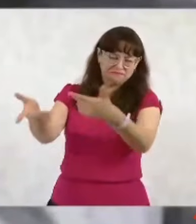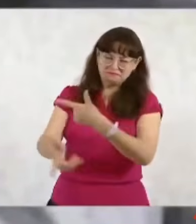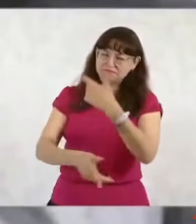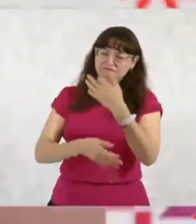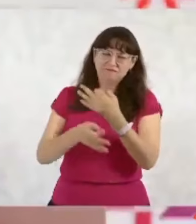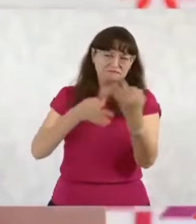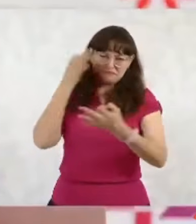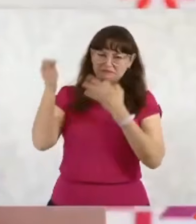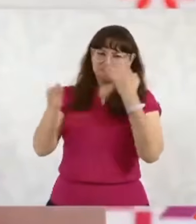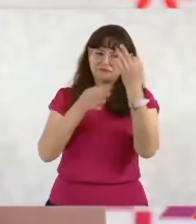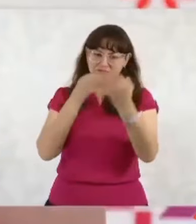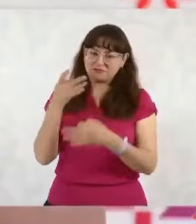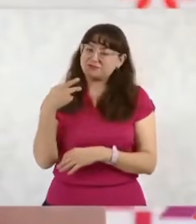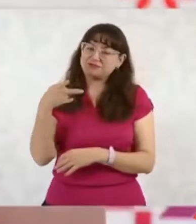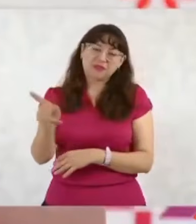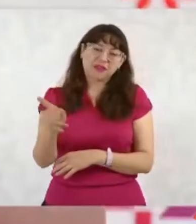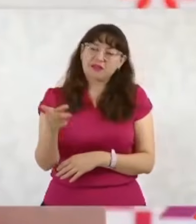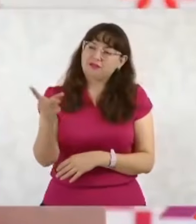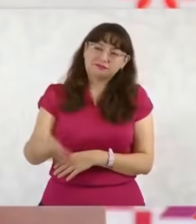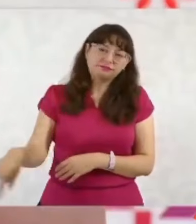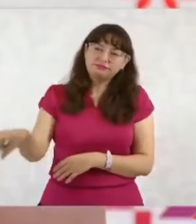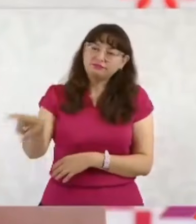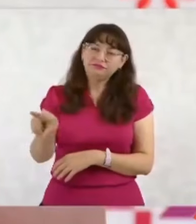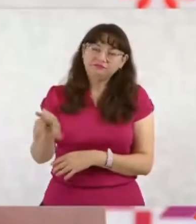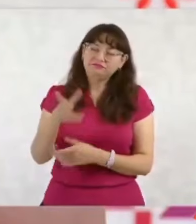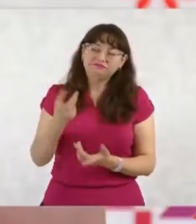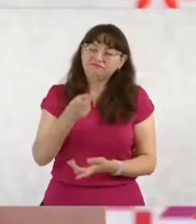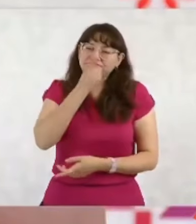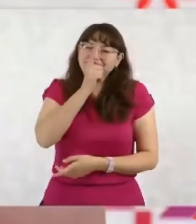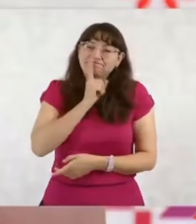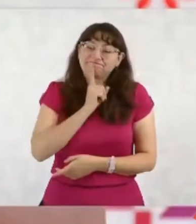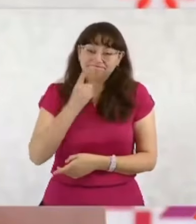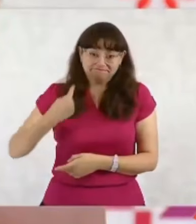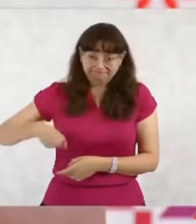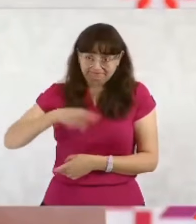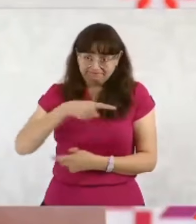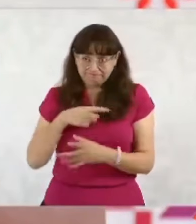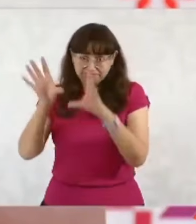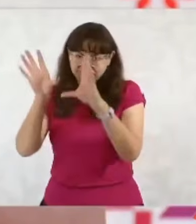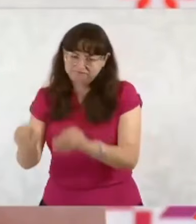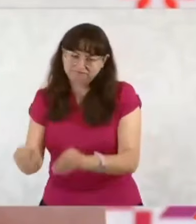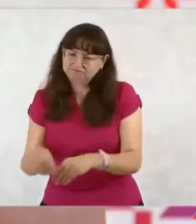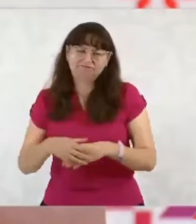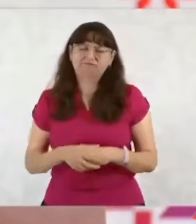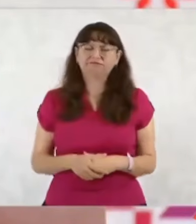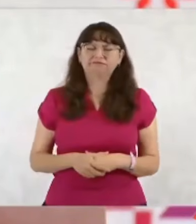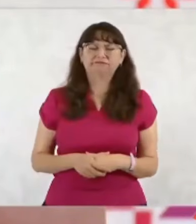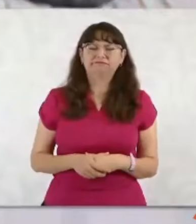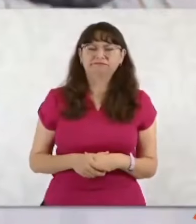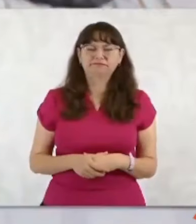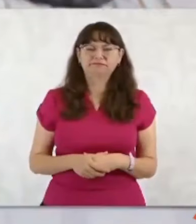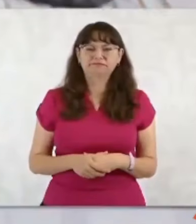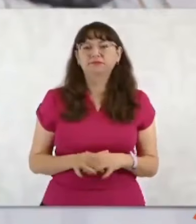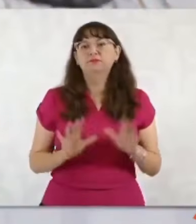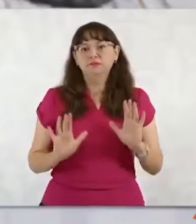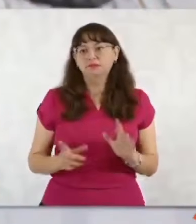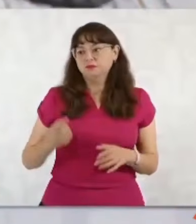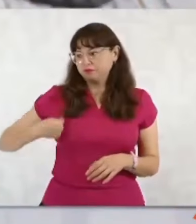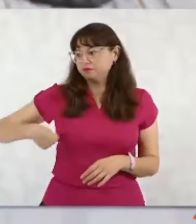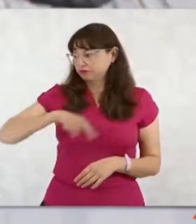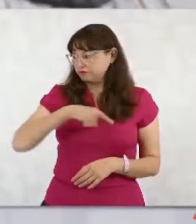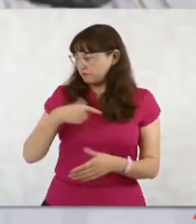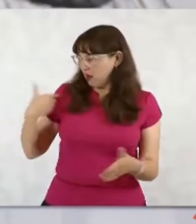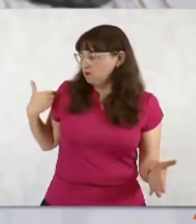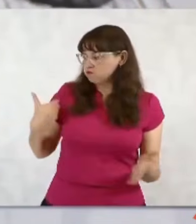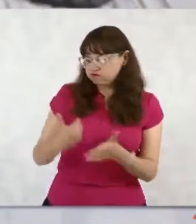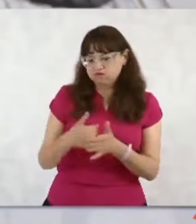se ha hecho. Hoy le pedí a la Fiscalía que es muy importante que se dé toda la información de